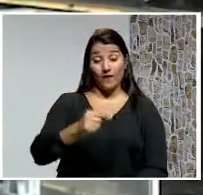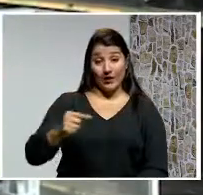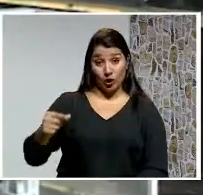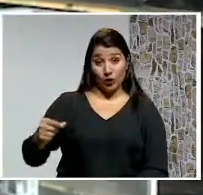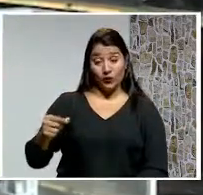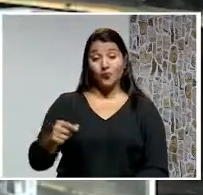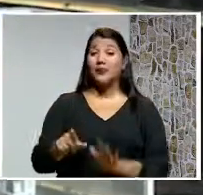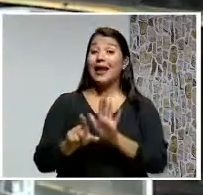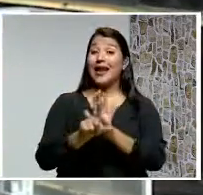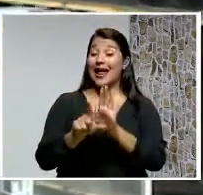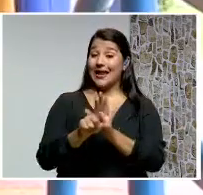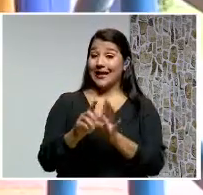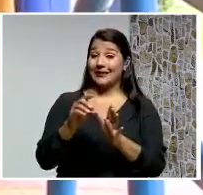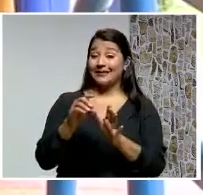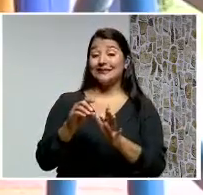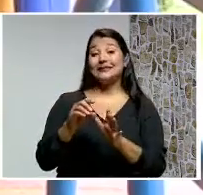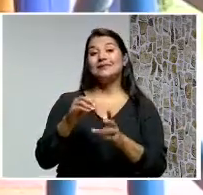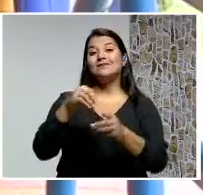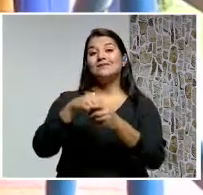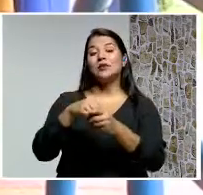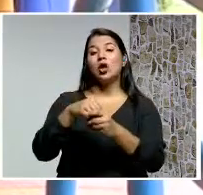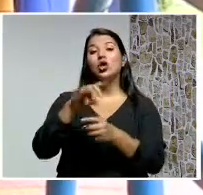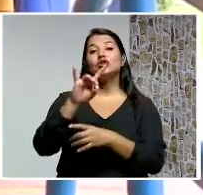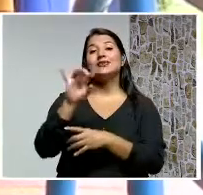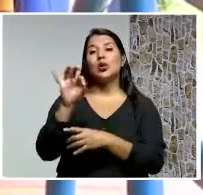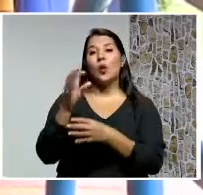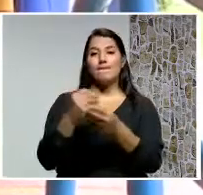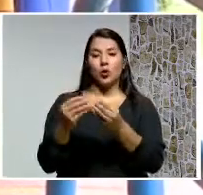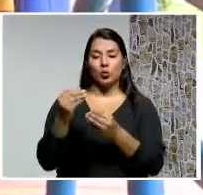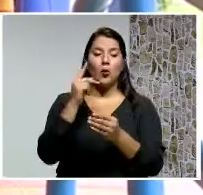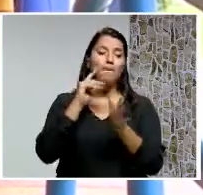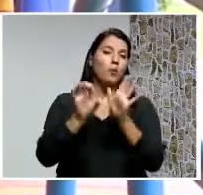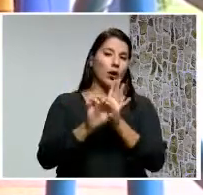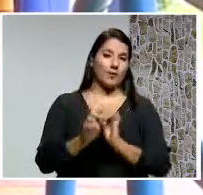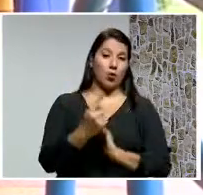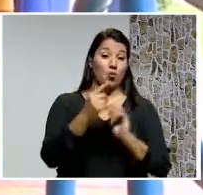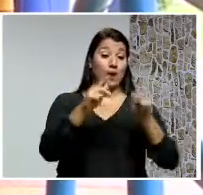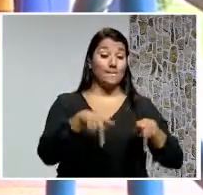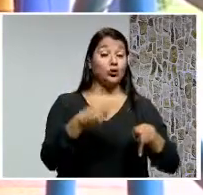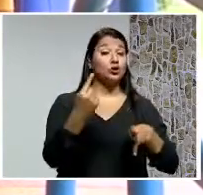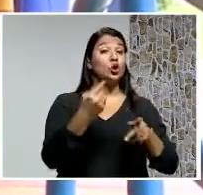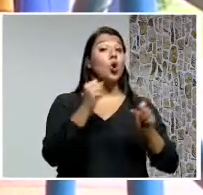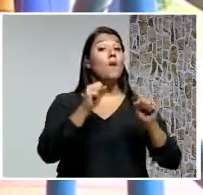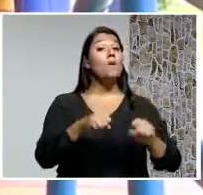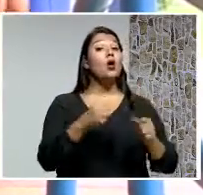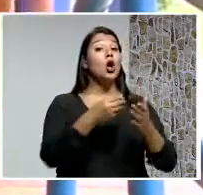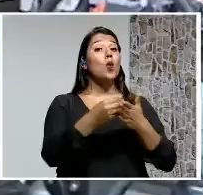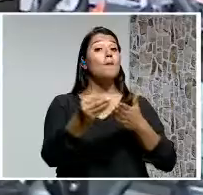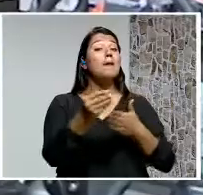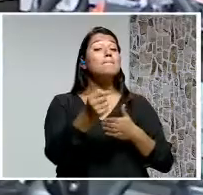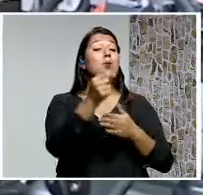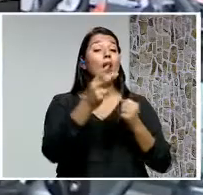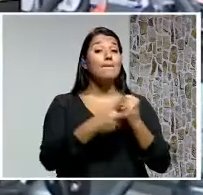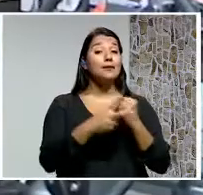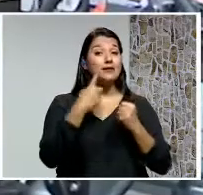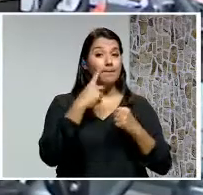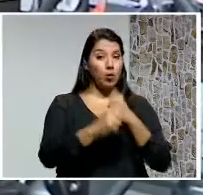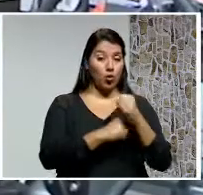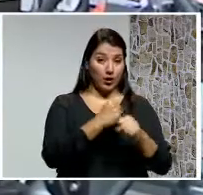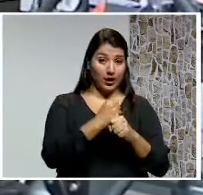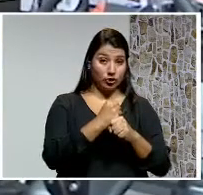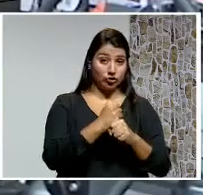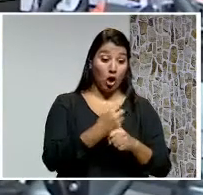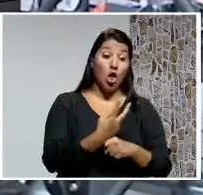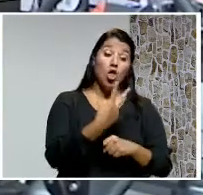La lista incluye 89 productos que, por ejemplo, un comprador solo podrá adquirirlos pocas veces por año, 2 en caso